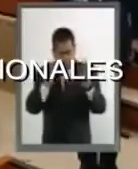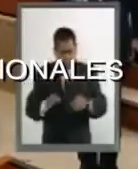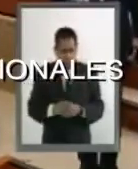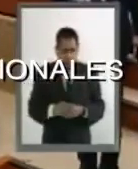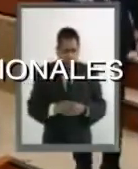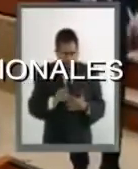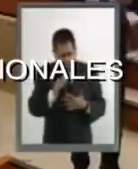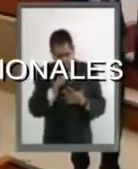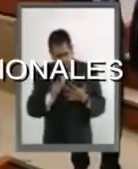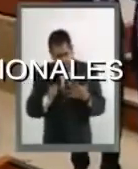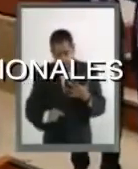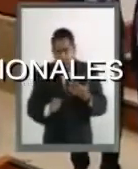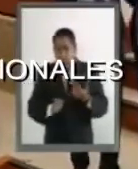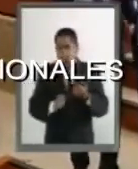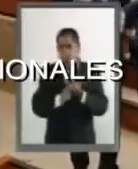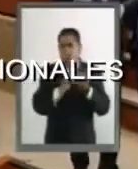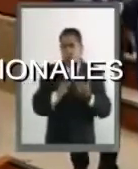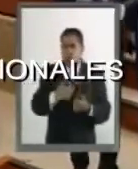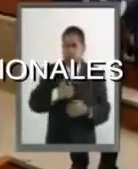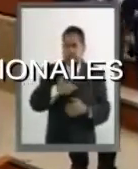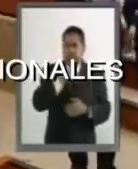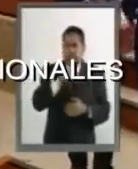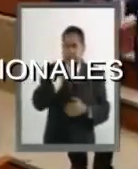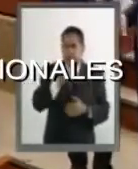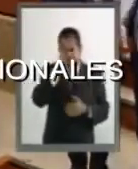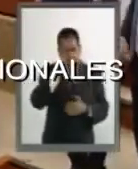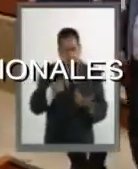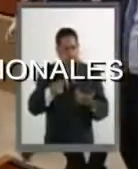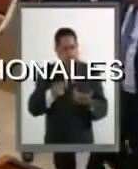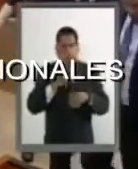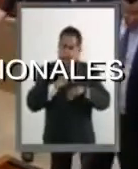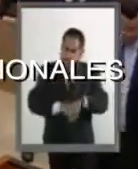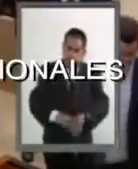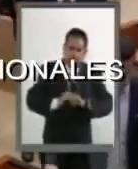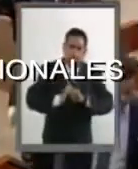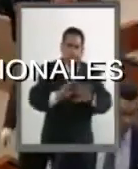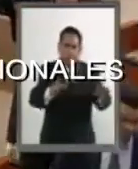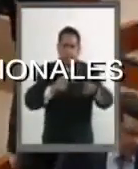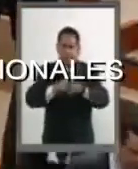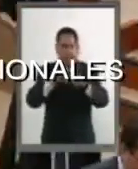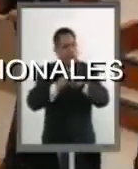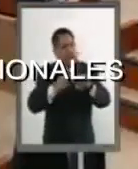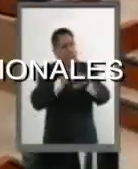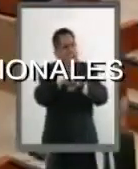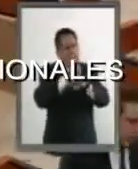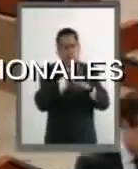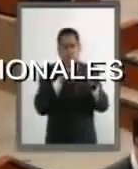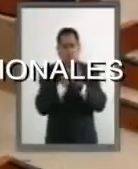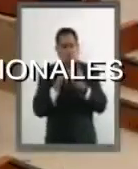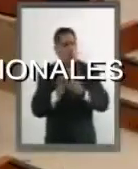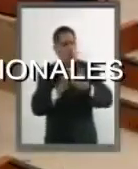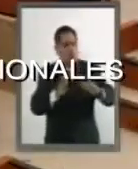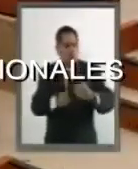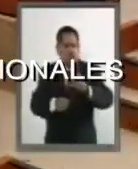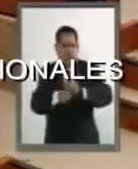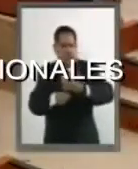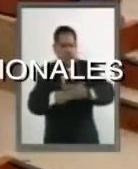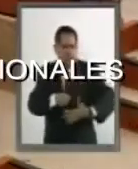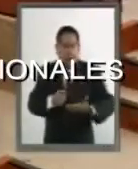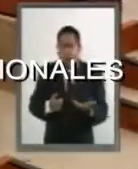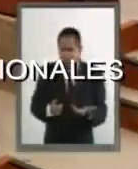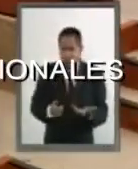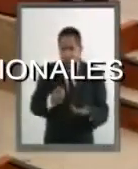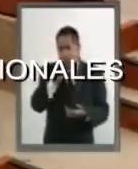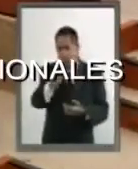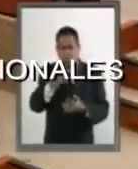que reciban los partidos dependa del número de personas que convenzan para votar y en años no electorales disminuya un